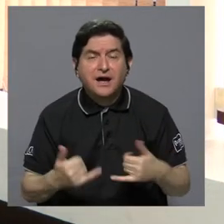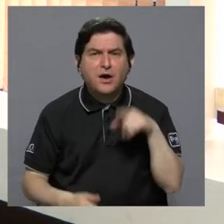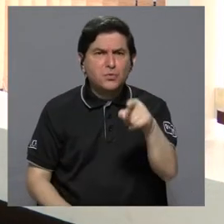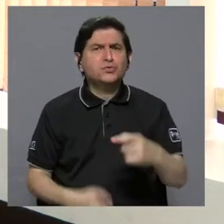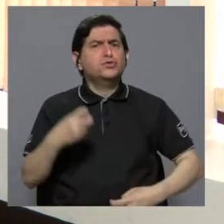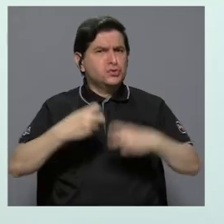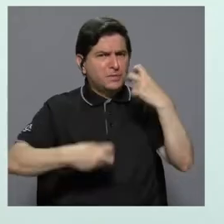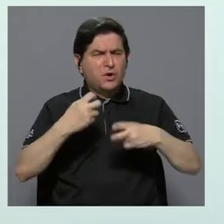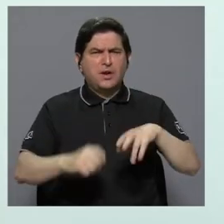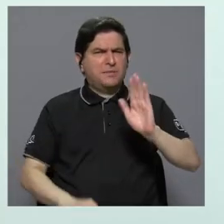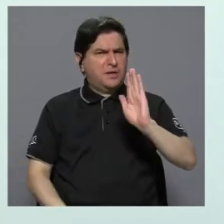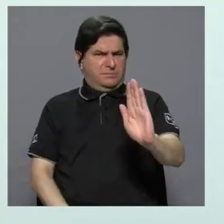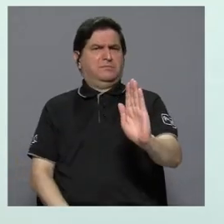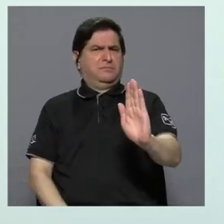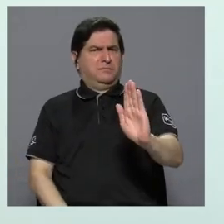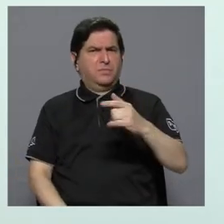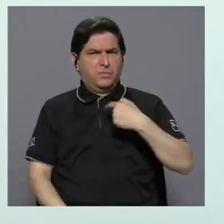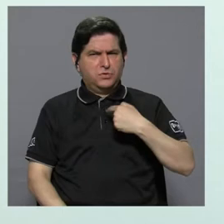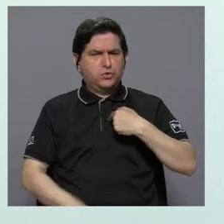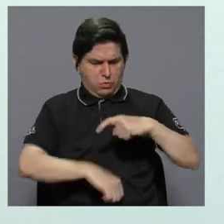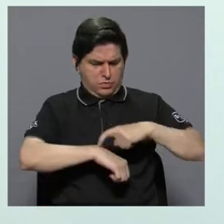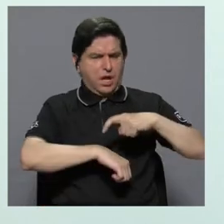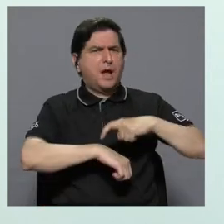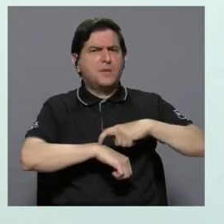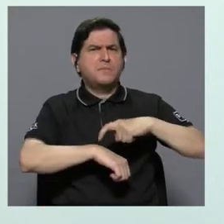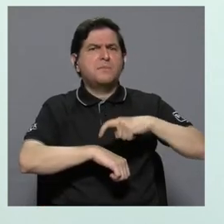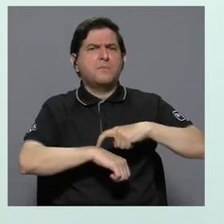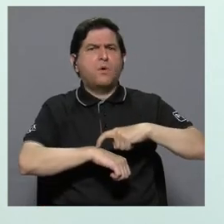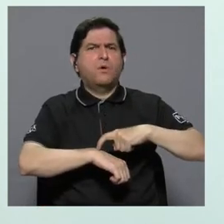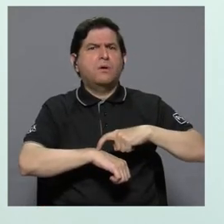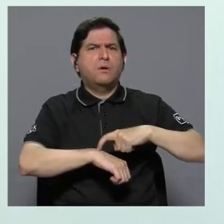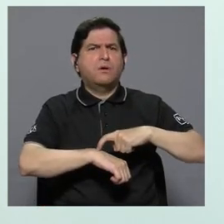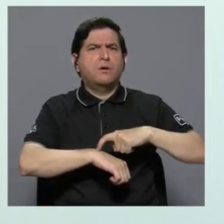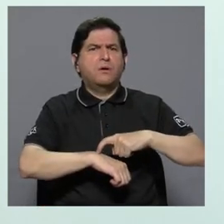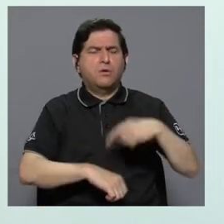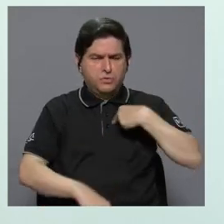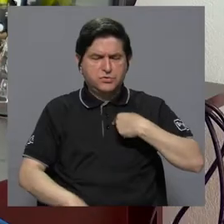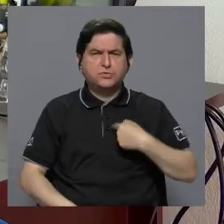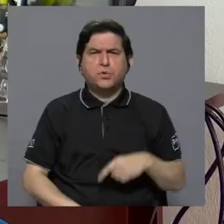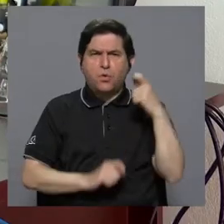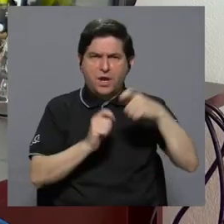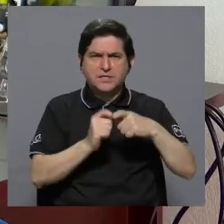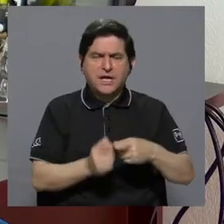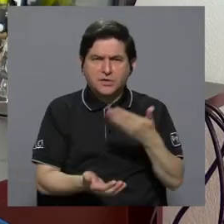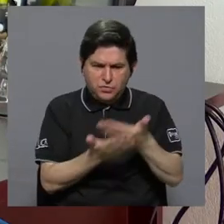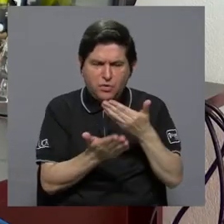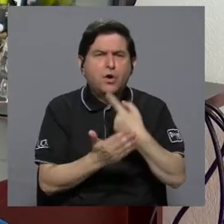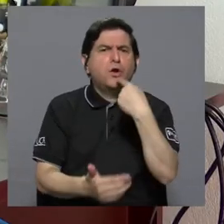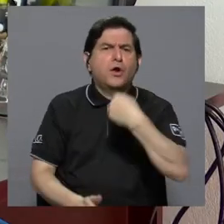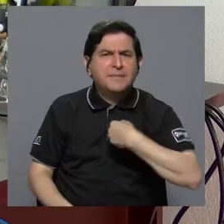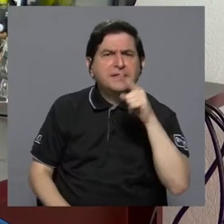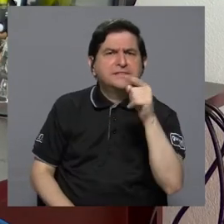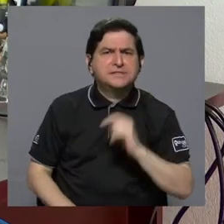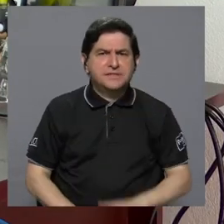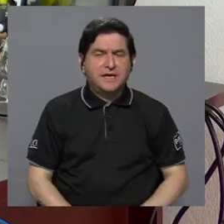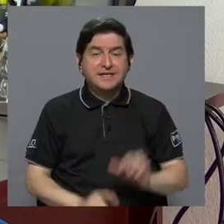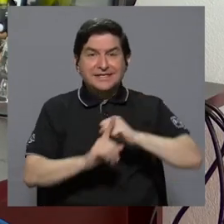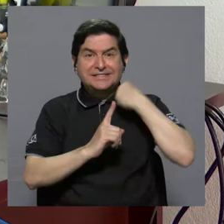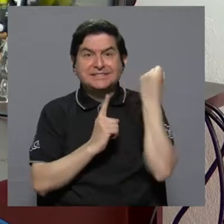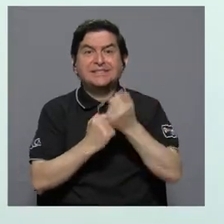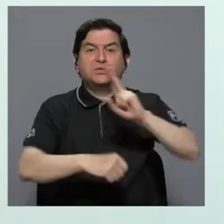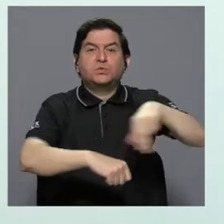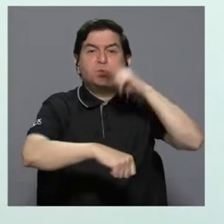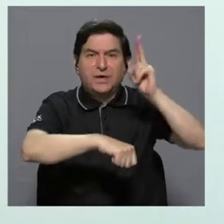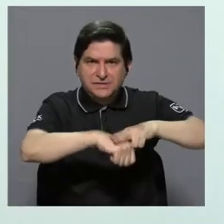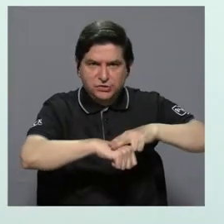tener problemas. No, un momentito, voy a darme mi tiempo para precisamente validar lo que usted me está diciendo. Es una situación